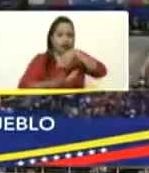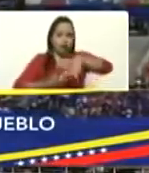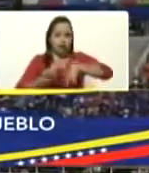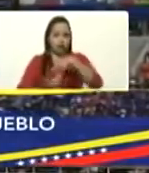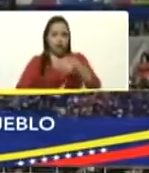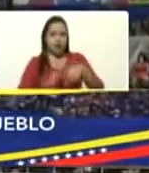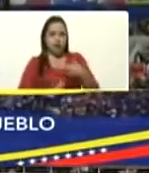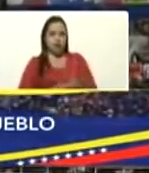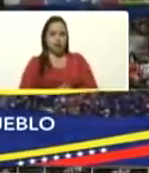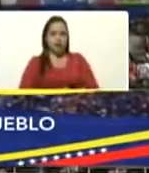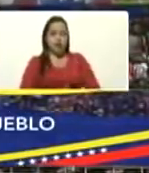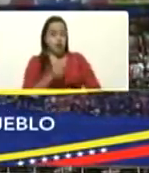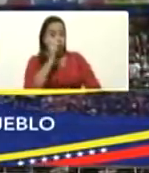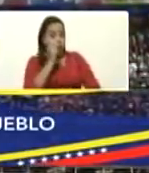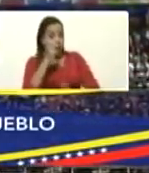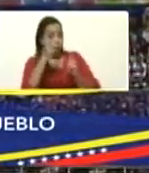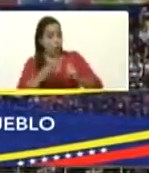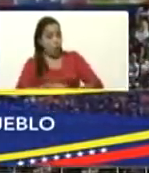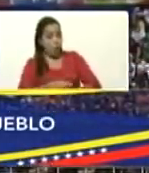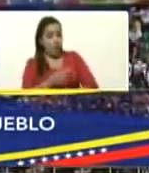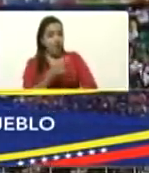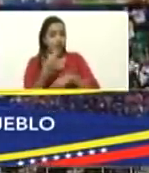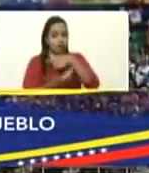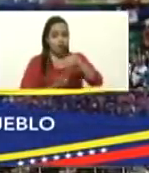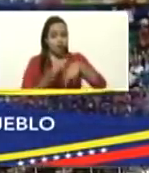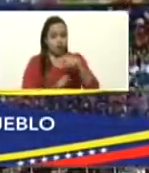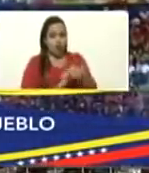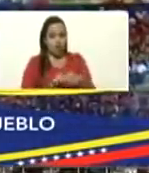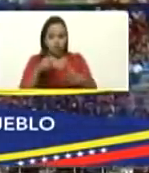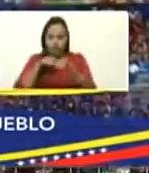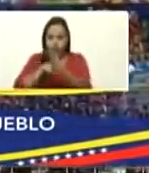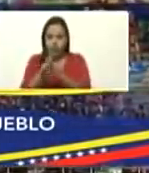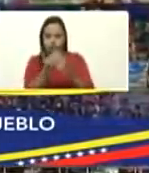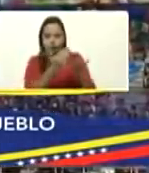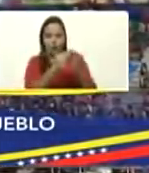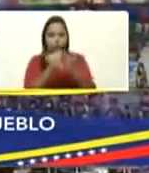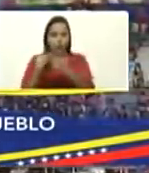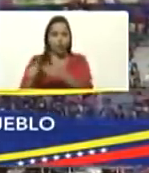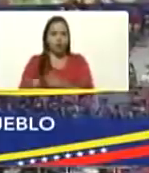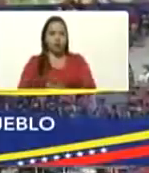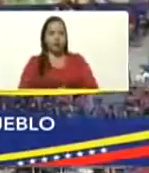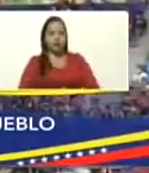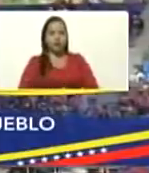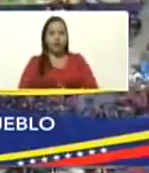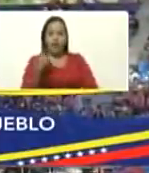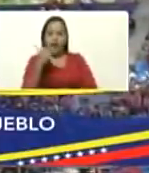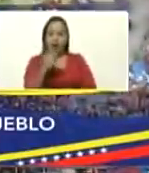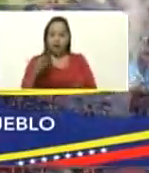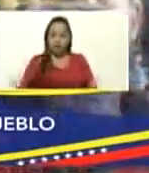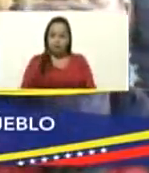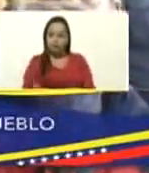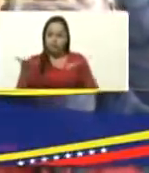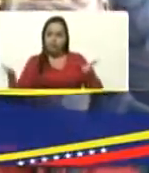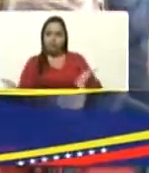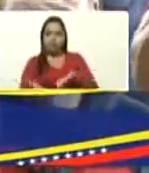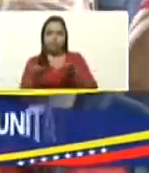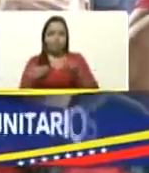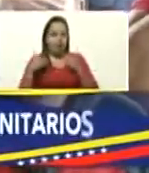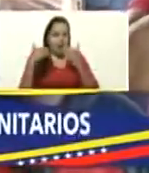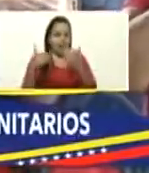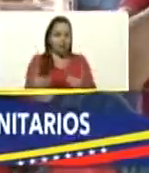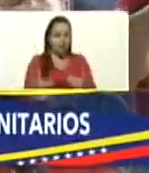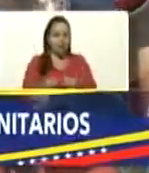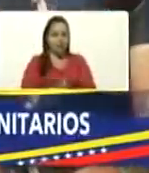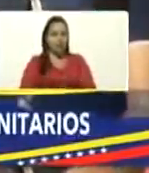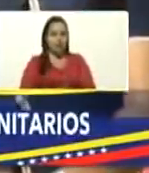revolucionarias y los hombres revolucionarios en las comunidades llevan adelante desde